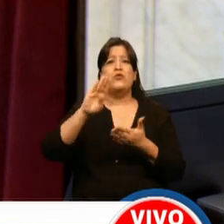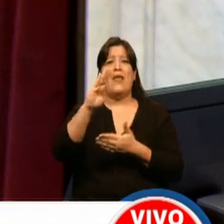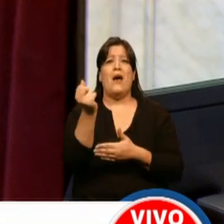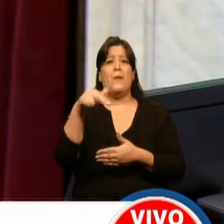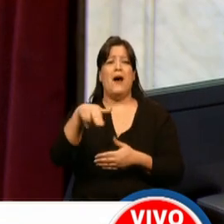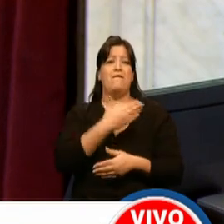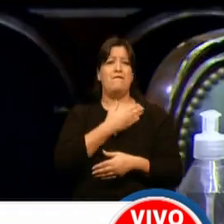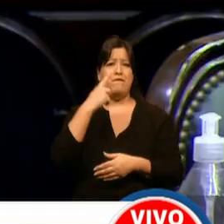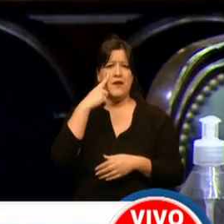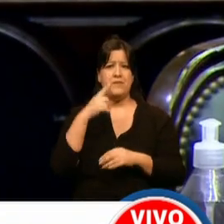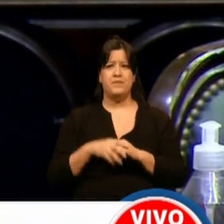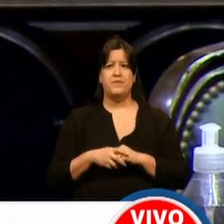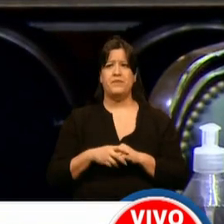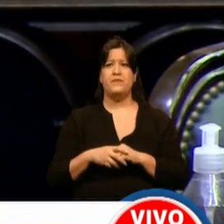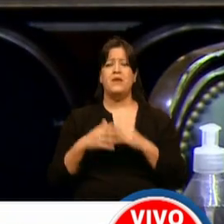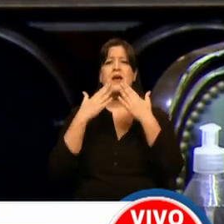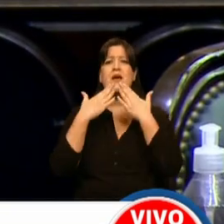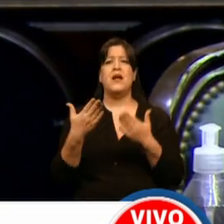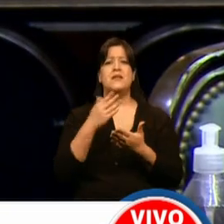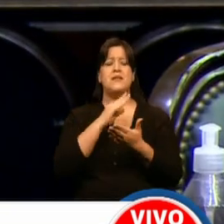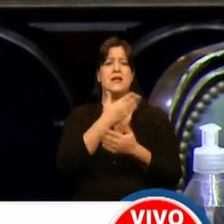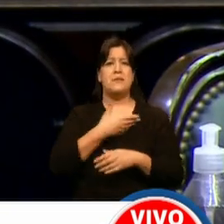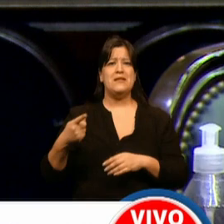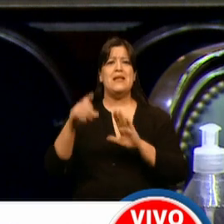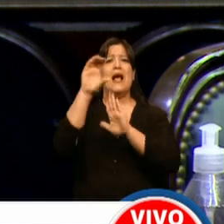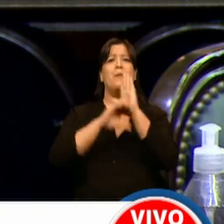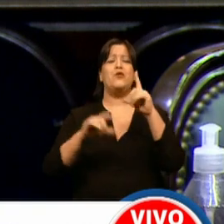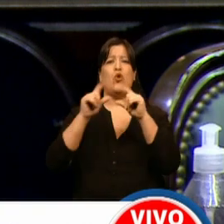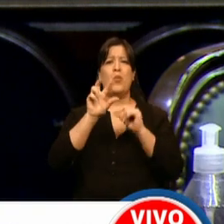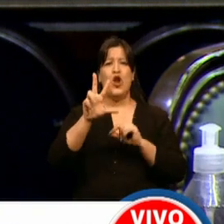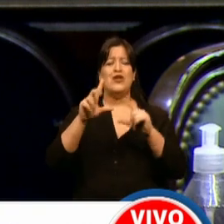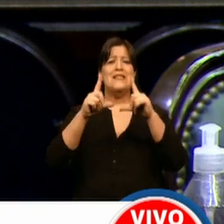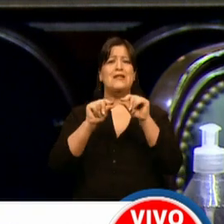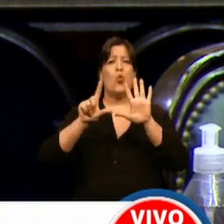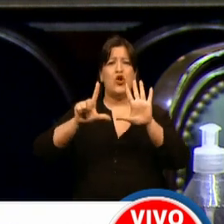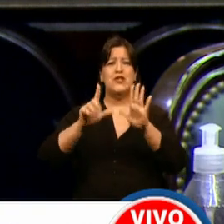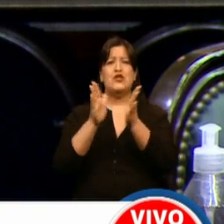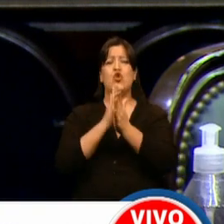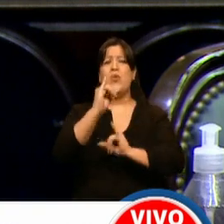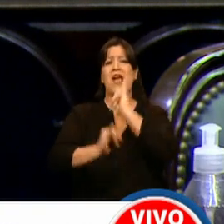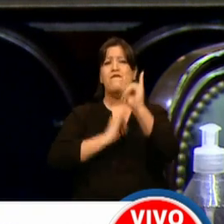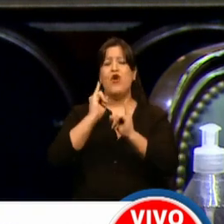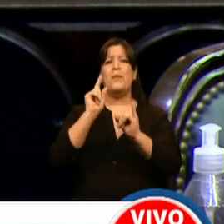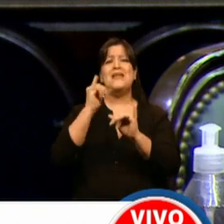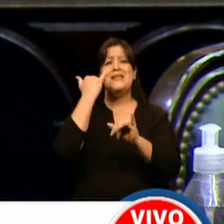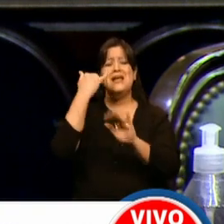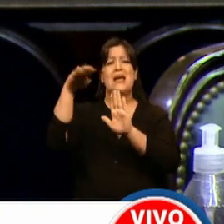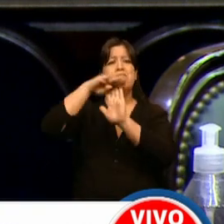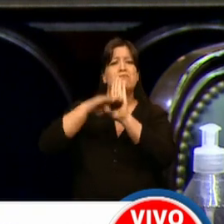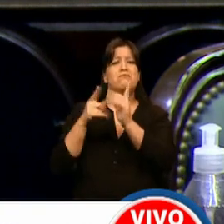banfi gracias señor presidente en el capítulo 3 en el artículo 7 de informes y requisitos